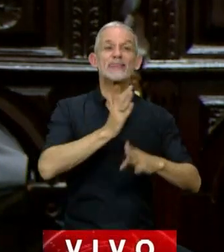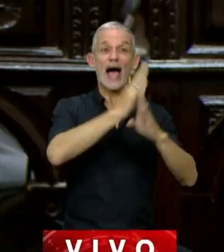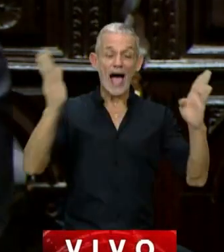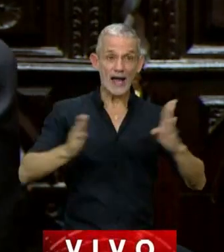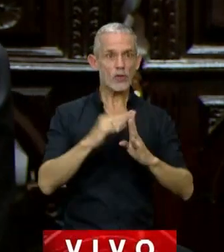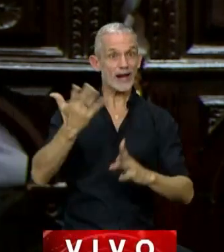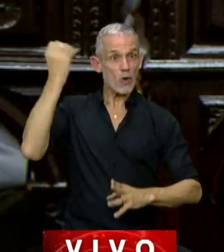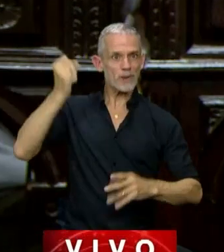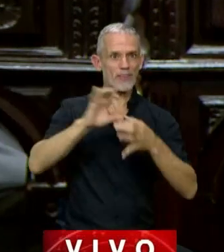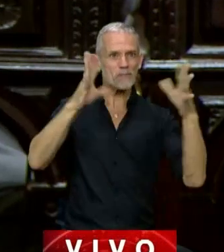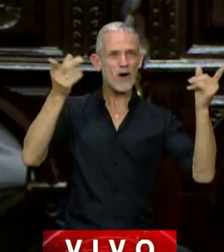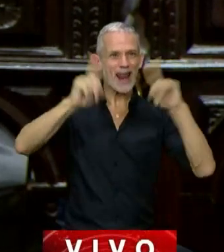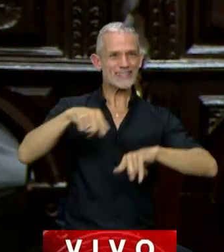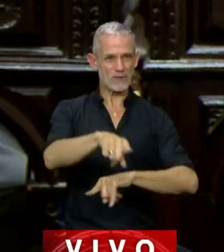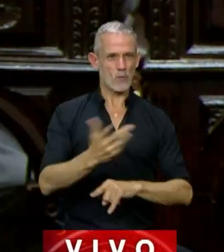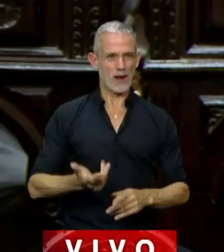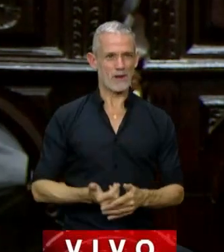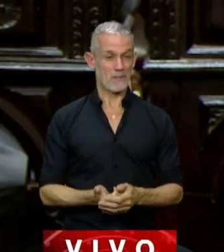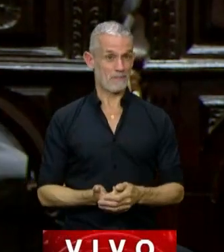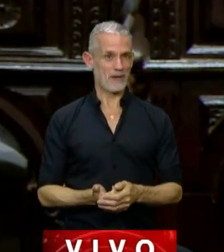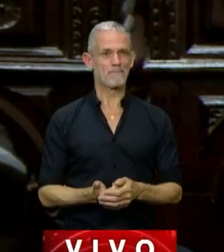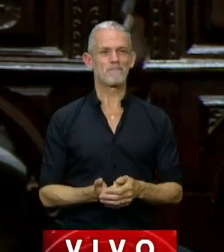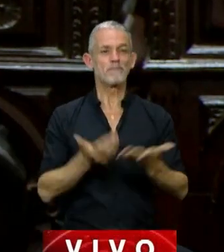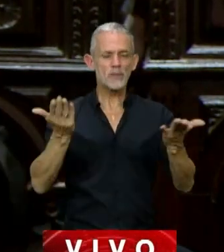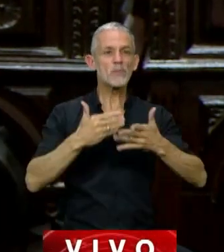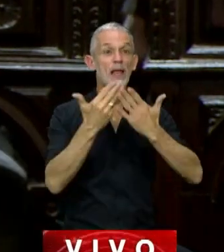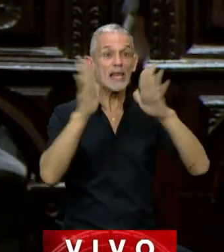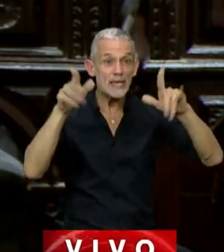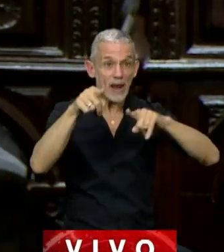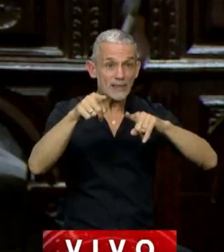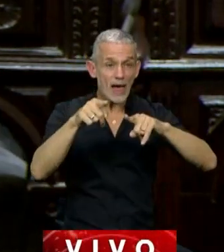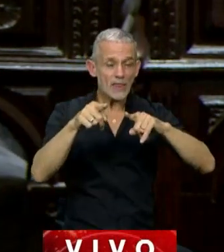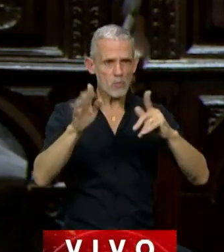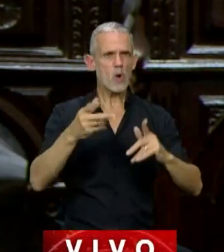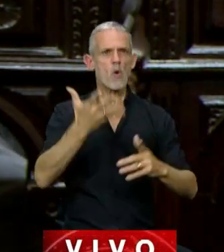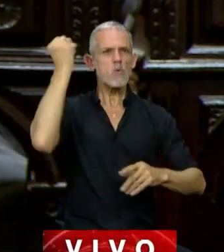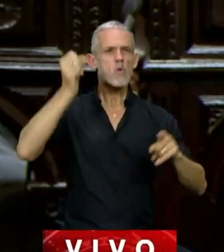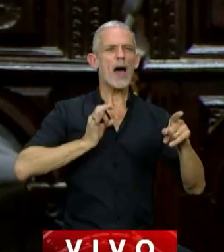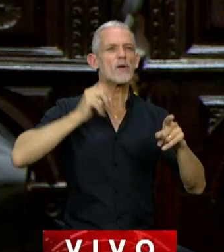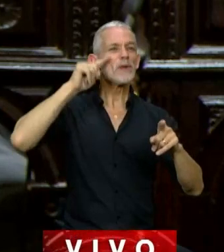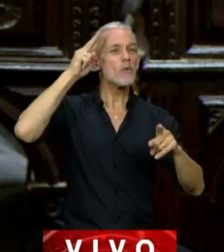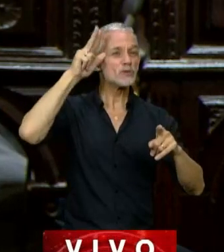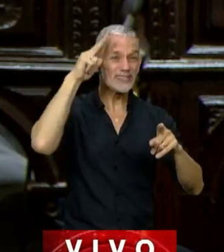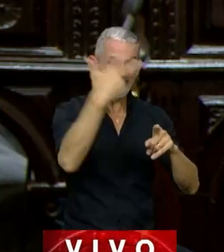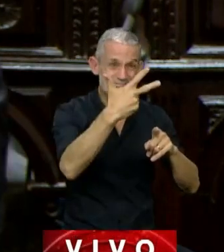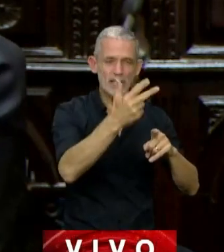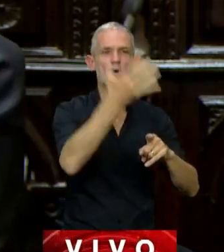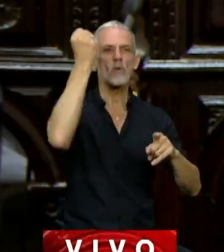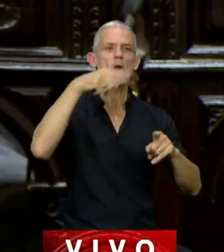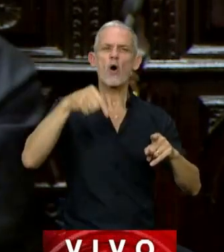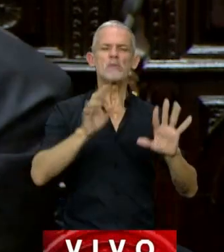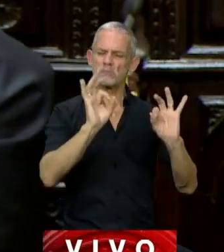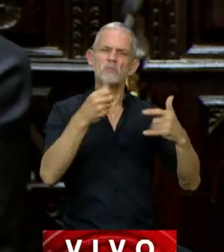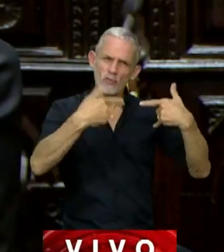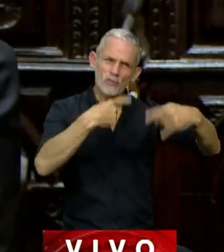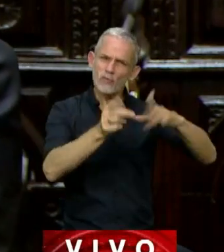de la recuperación de la democracia, y créame que la libertad que conseguimos en 1983 hoy no está en juego.